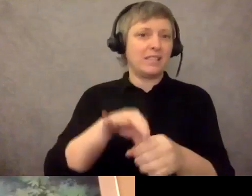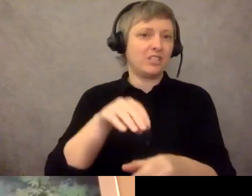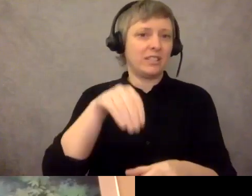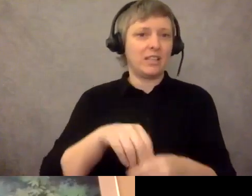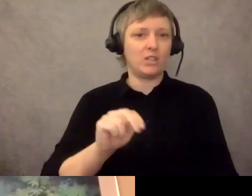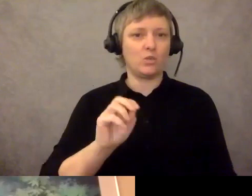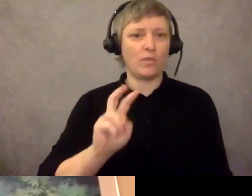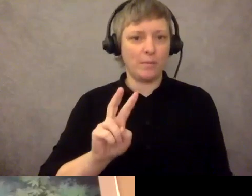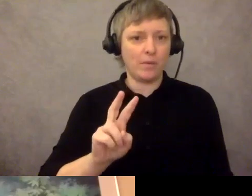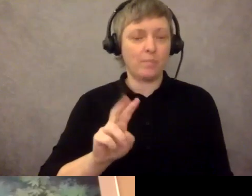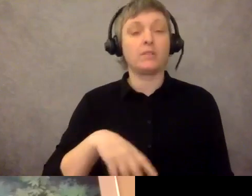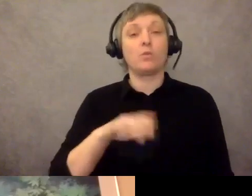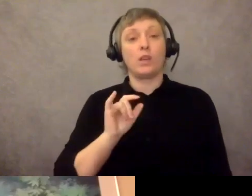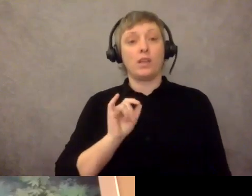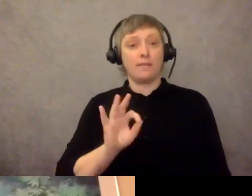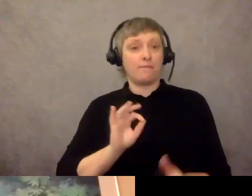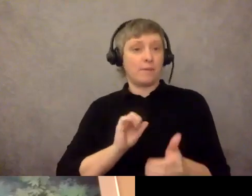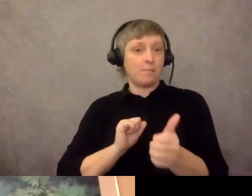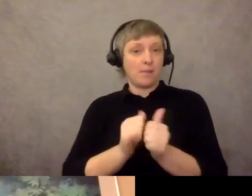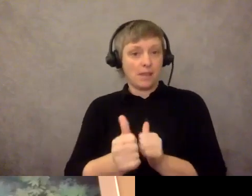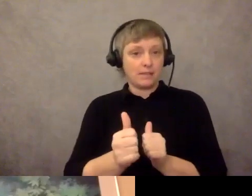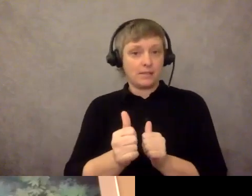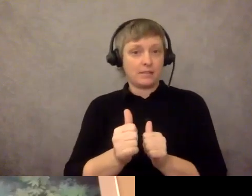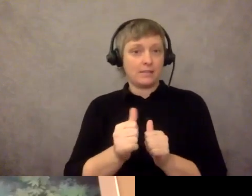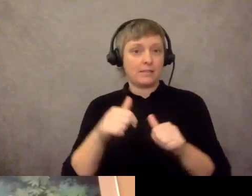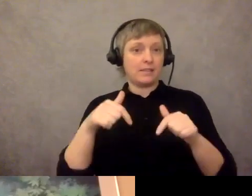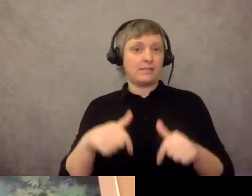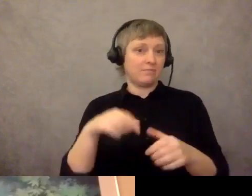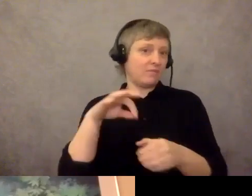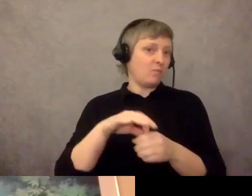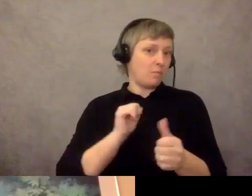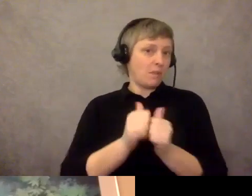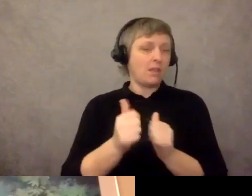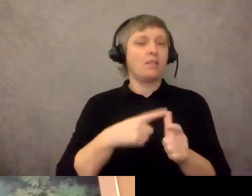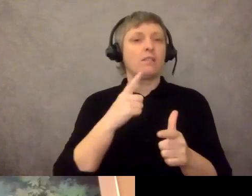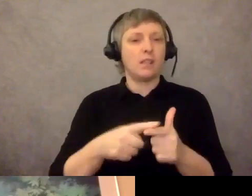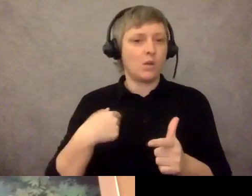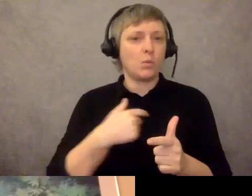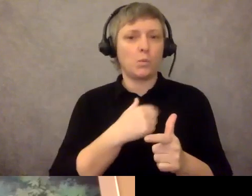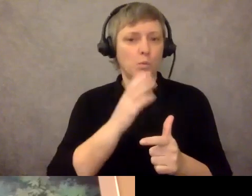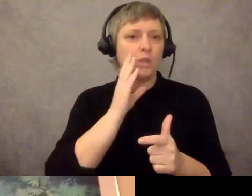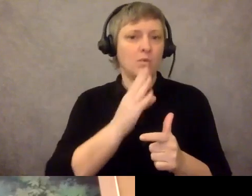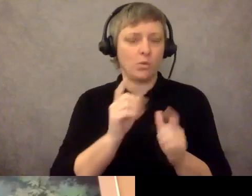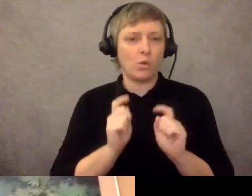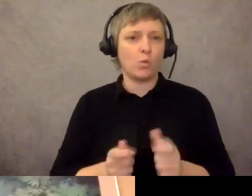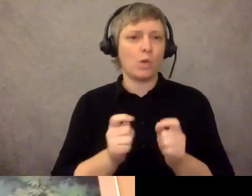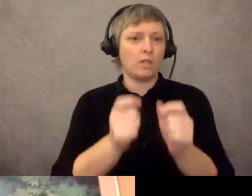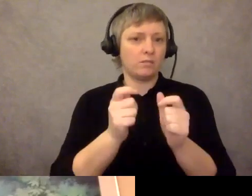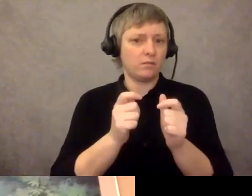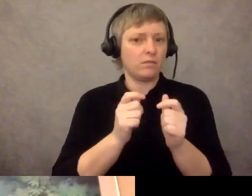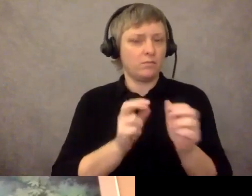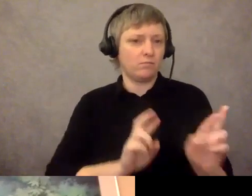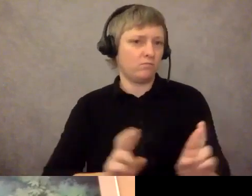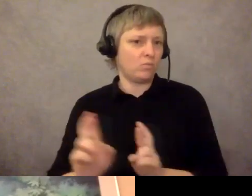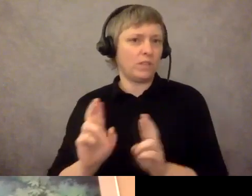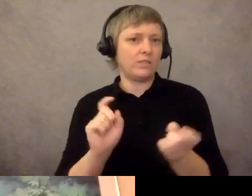pasa, vamos a estar mirando rápidamente los cambios en el código de la ciudad antes del cónsul de